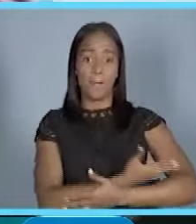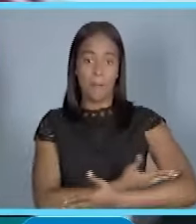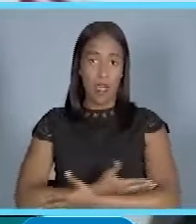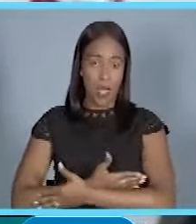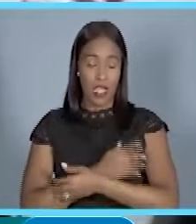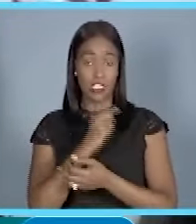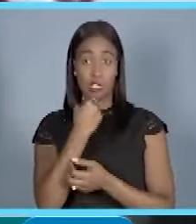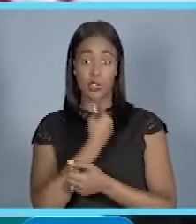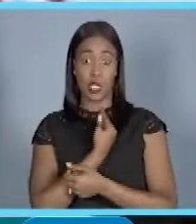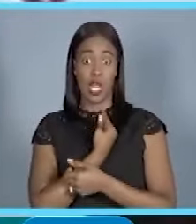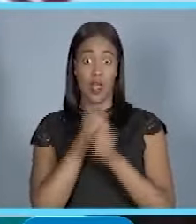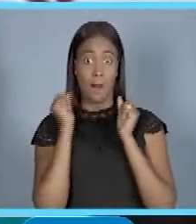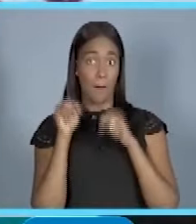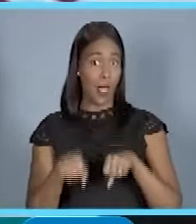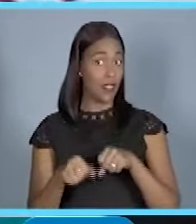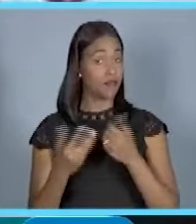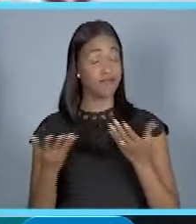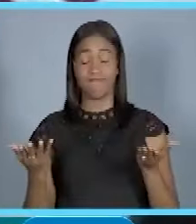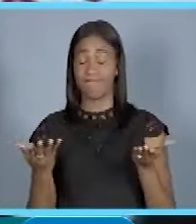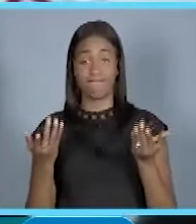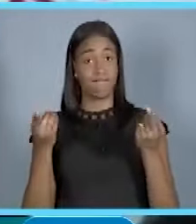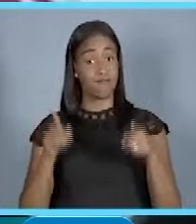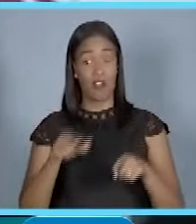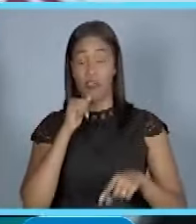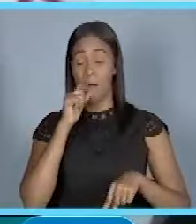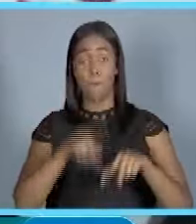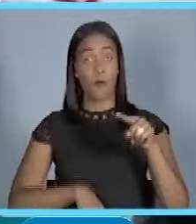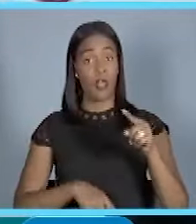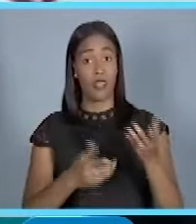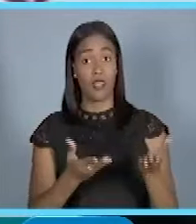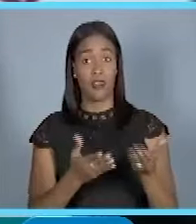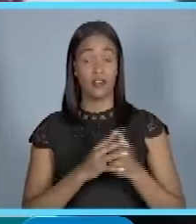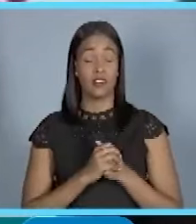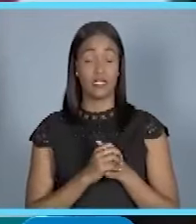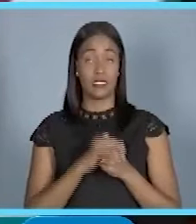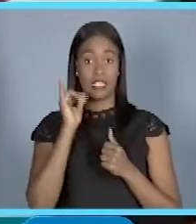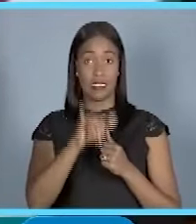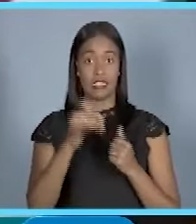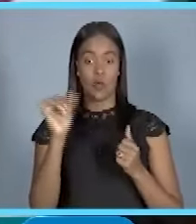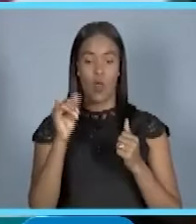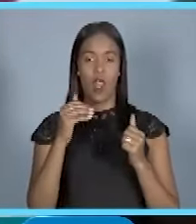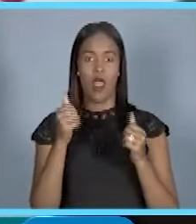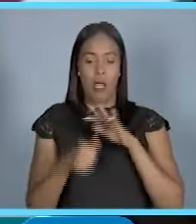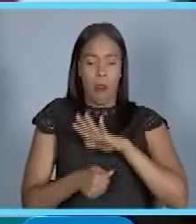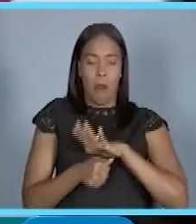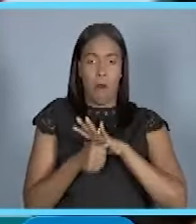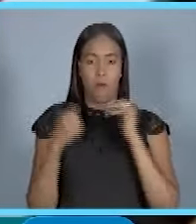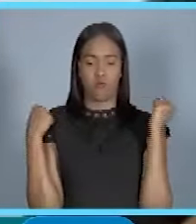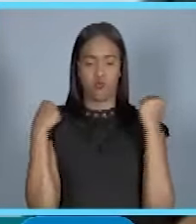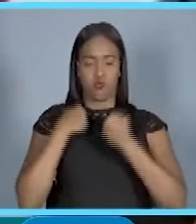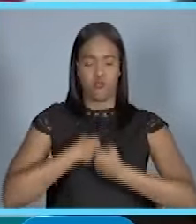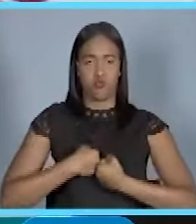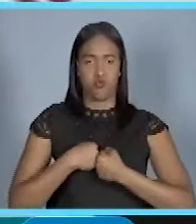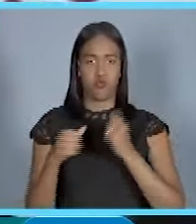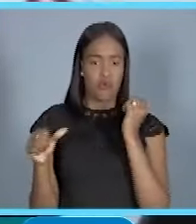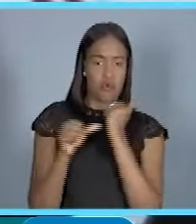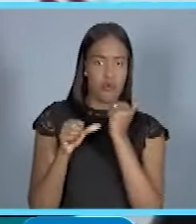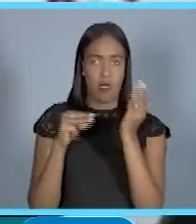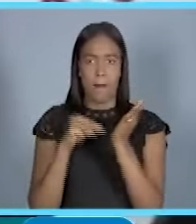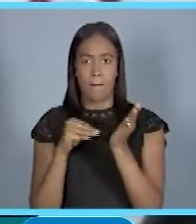realizar un crimen completo, como es el secuestro, mediante un disfraz, mediante los recursos y el